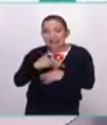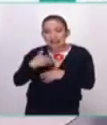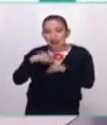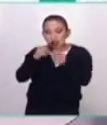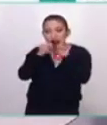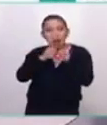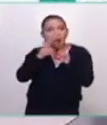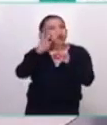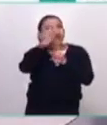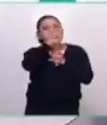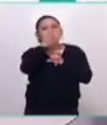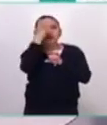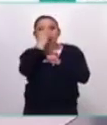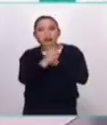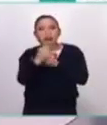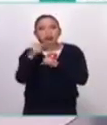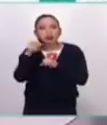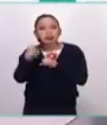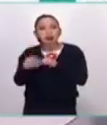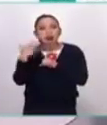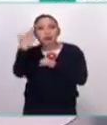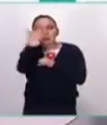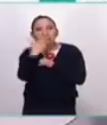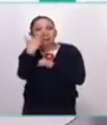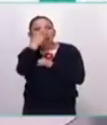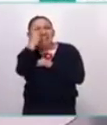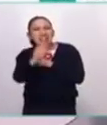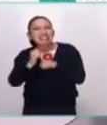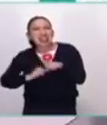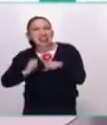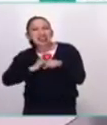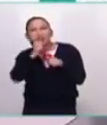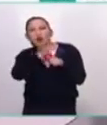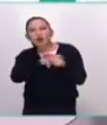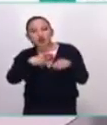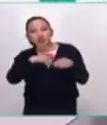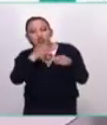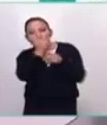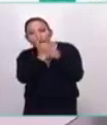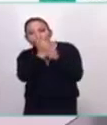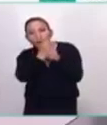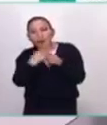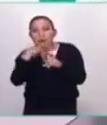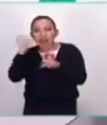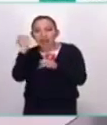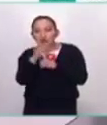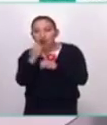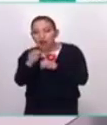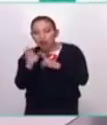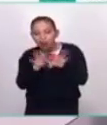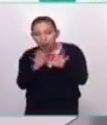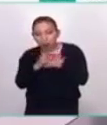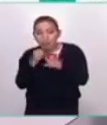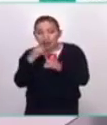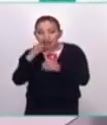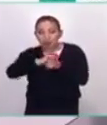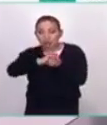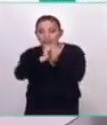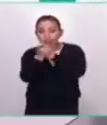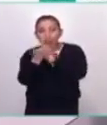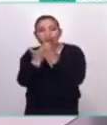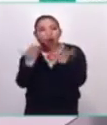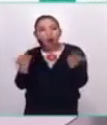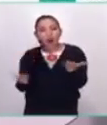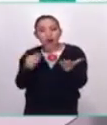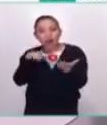salón muy bonito de una revisión arqueológica de lo que hacemos nosotros tirando la basura y cómo nuestra basura se convierte en